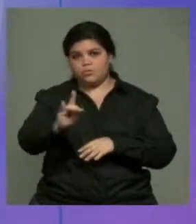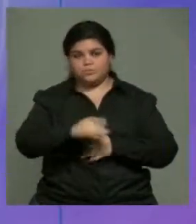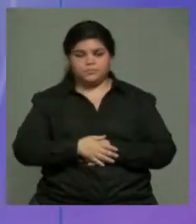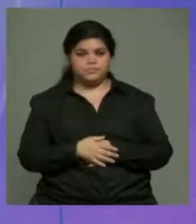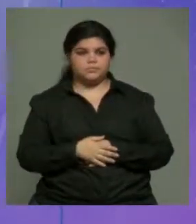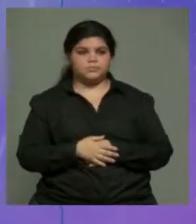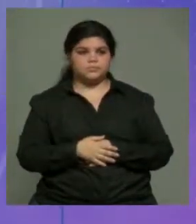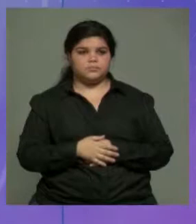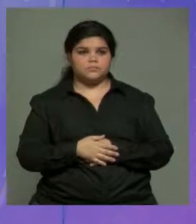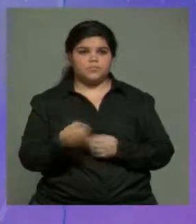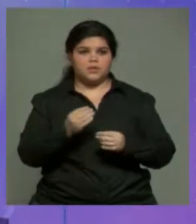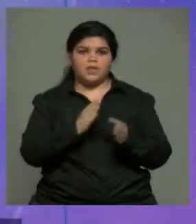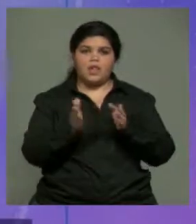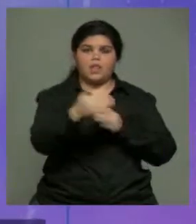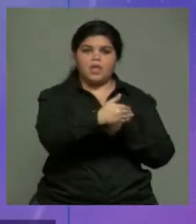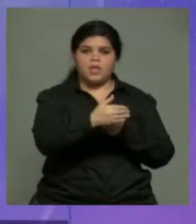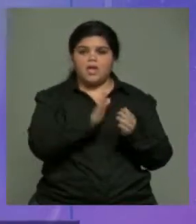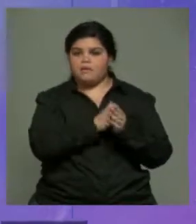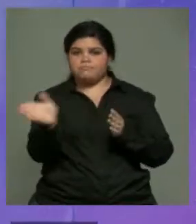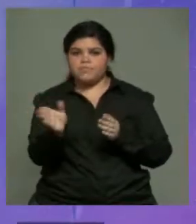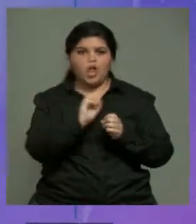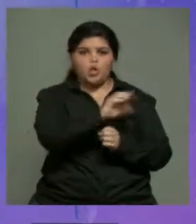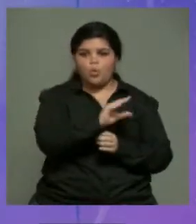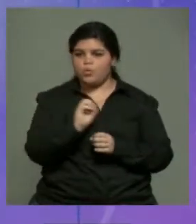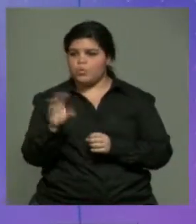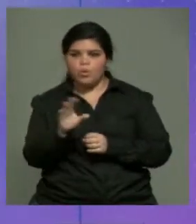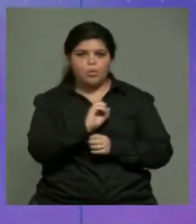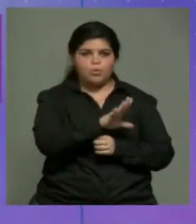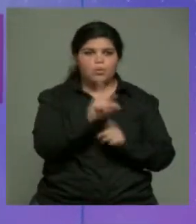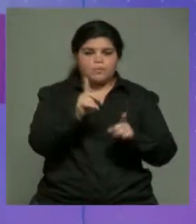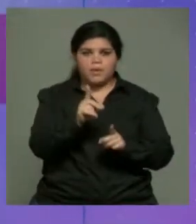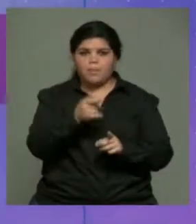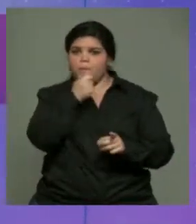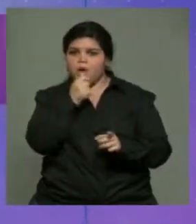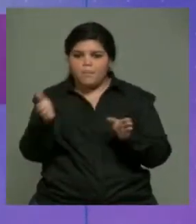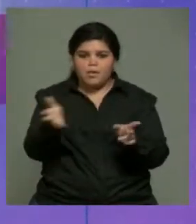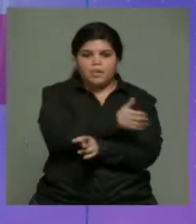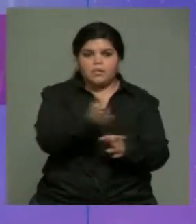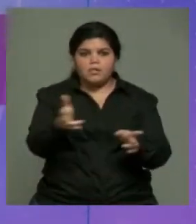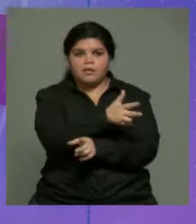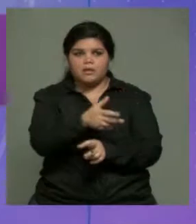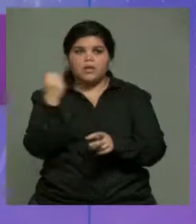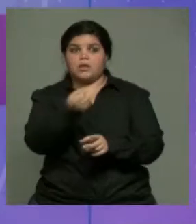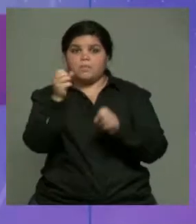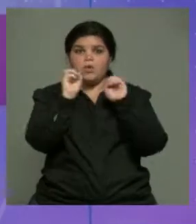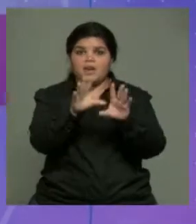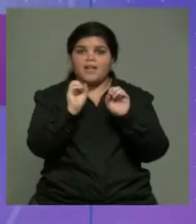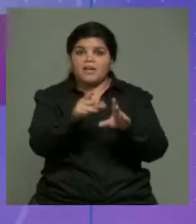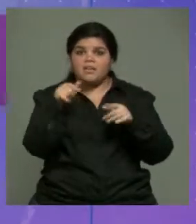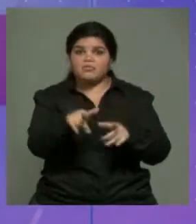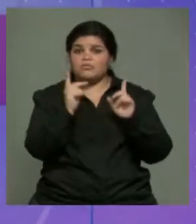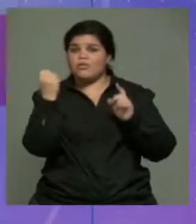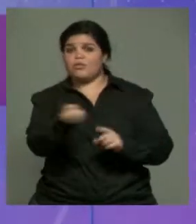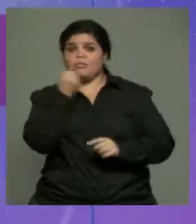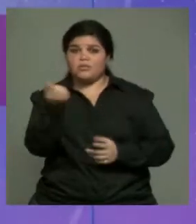doblar a la derecha. Guiño si vas a doblar a la izquierda. Guiño para cambiar de carril. Guiño, guiño, guiño. En primer